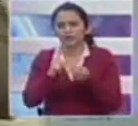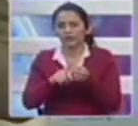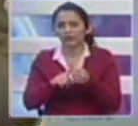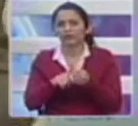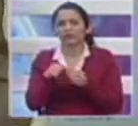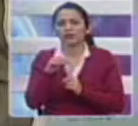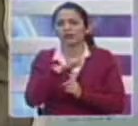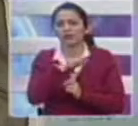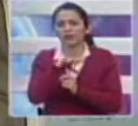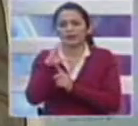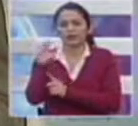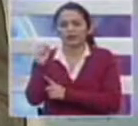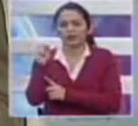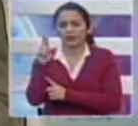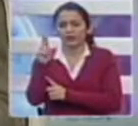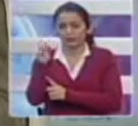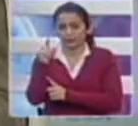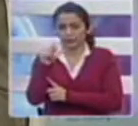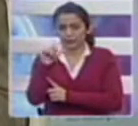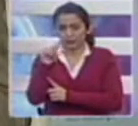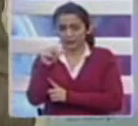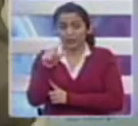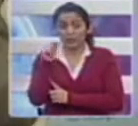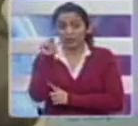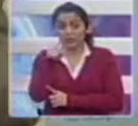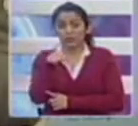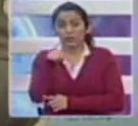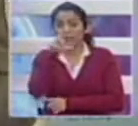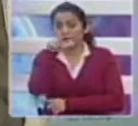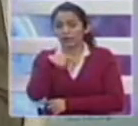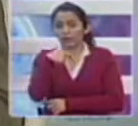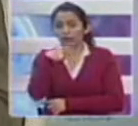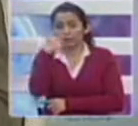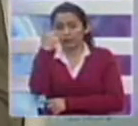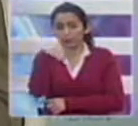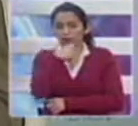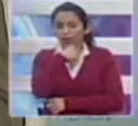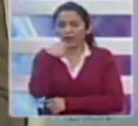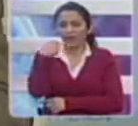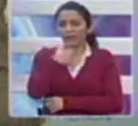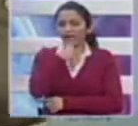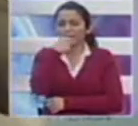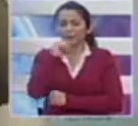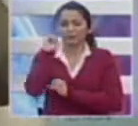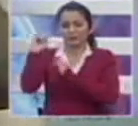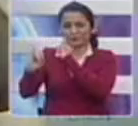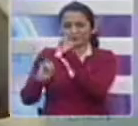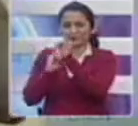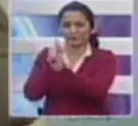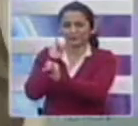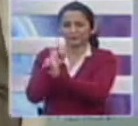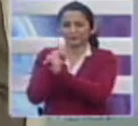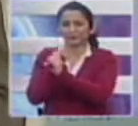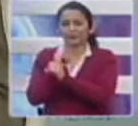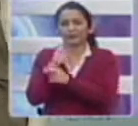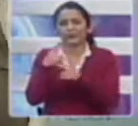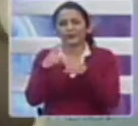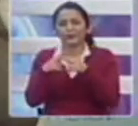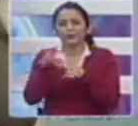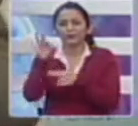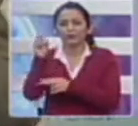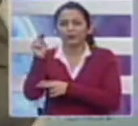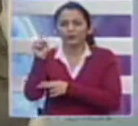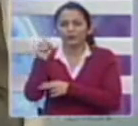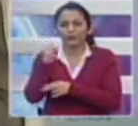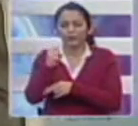Carolina se lo hará este año, ahí se van a presentar artistas internacionales de gran talla, como es el caso de Fonseca, como es Farruko,